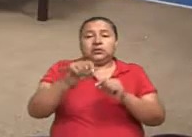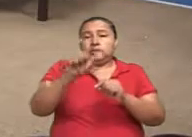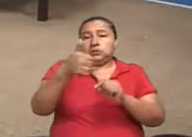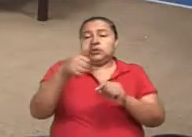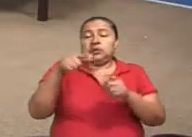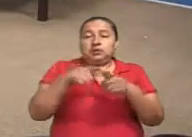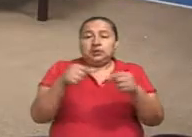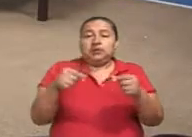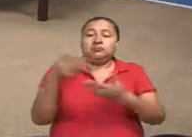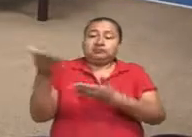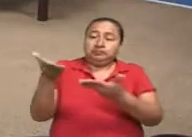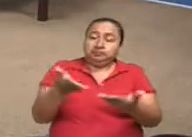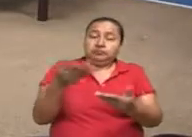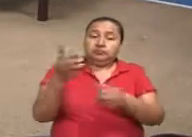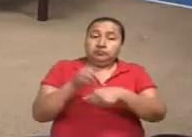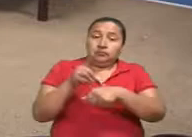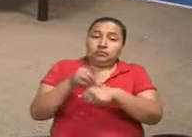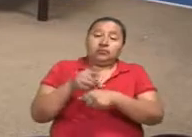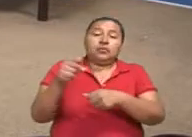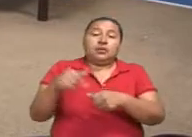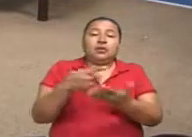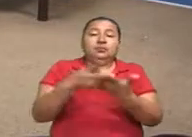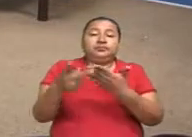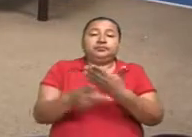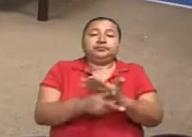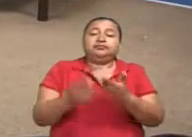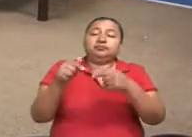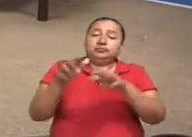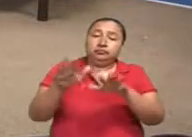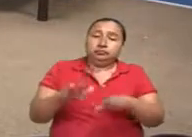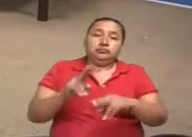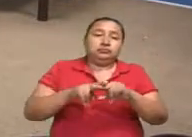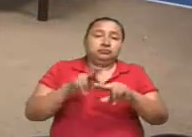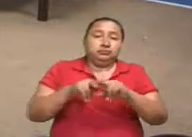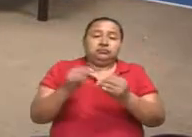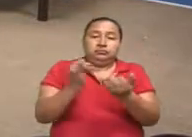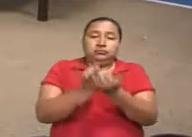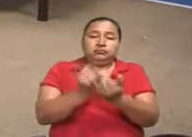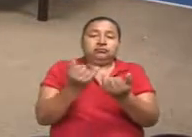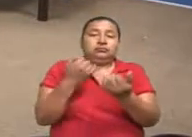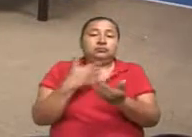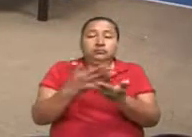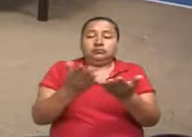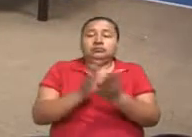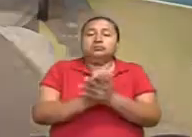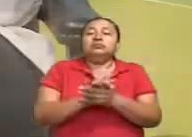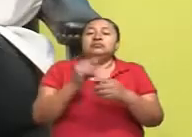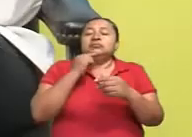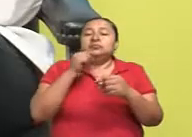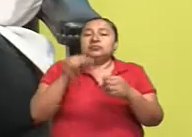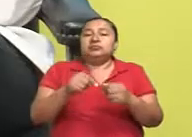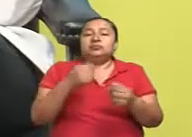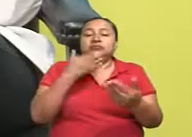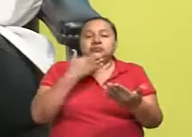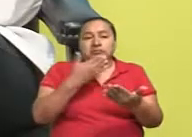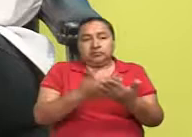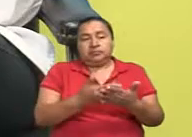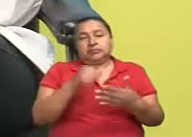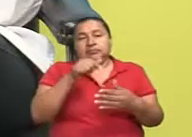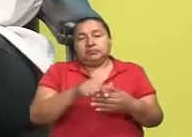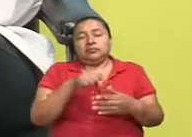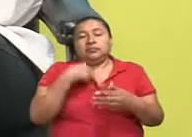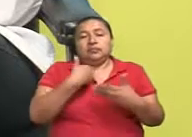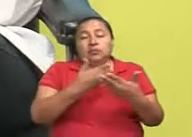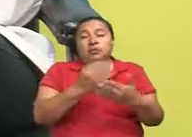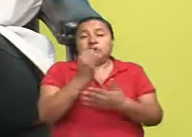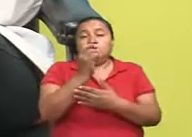un placer tenerla aquí. Muchas gracias. En este programa, siéntese como en su casa. Muchas gracias. Aquí estamos nosotros para hablarle acerca de la criptorquidia, que es